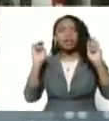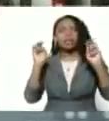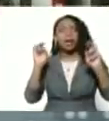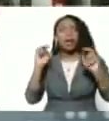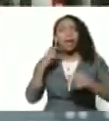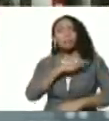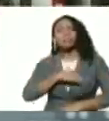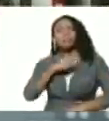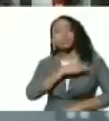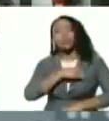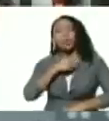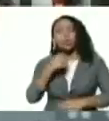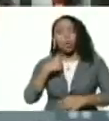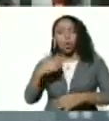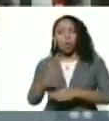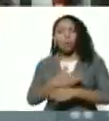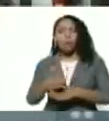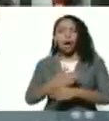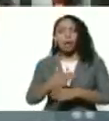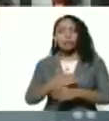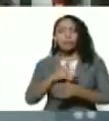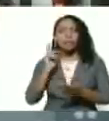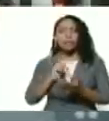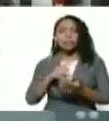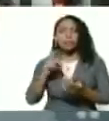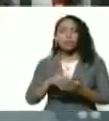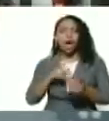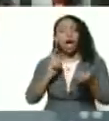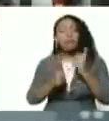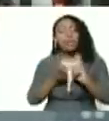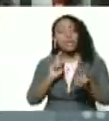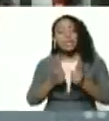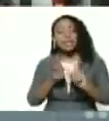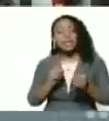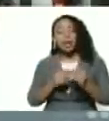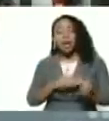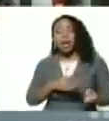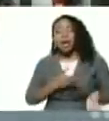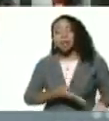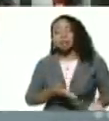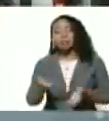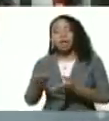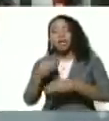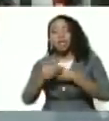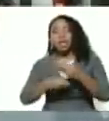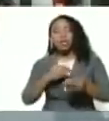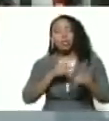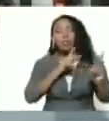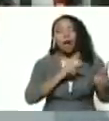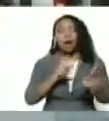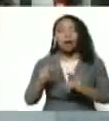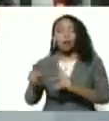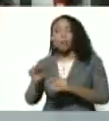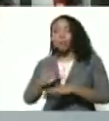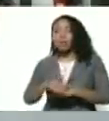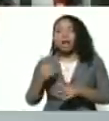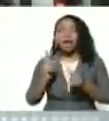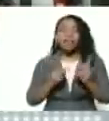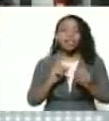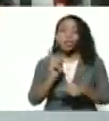la gran misión. Yo comparto el criterio. A veces vamos haciendo planes y cuando no los